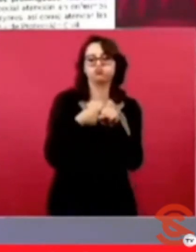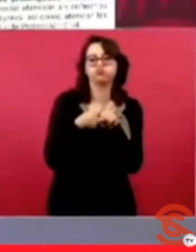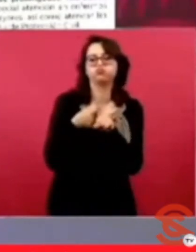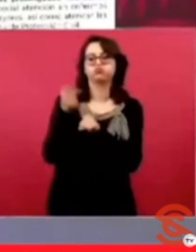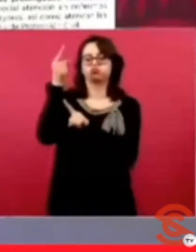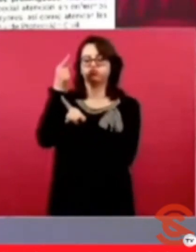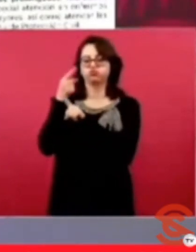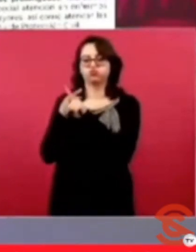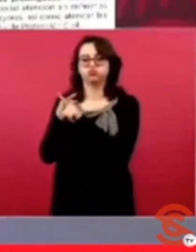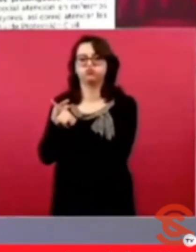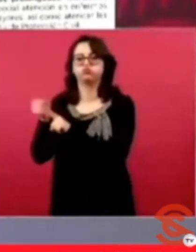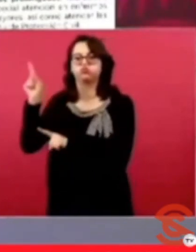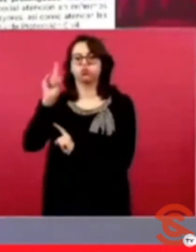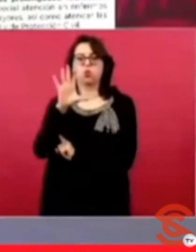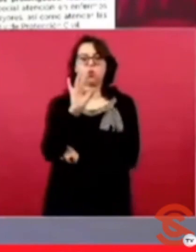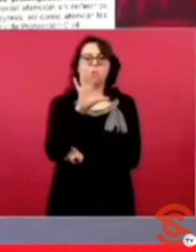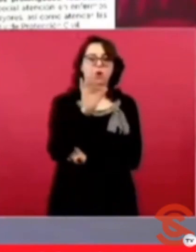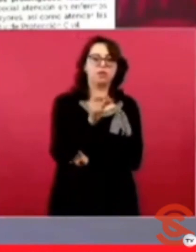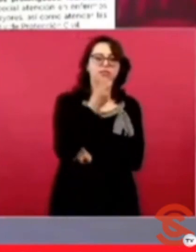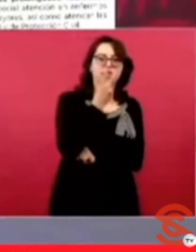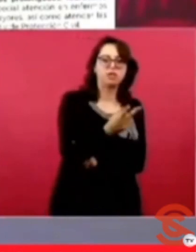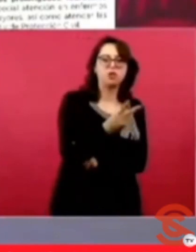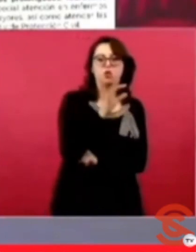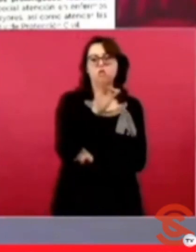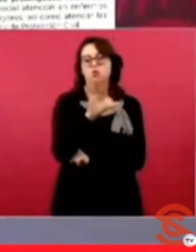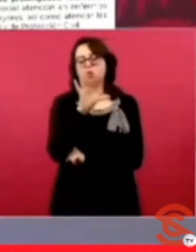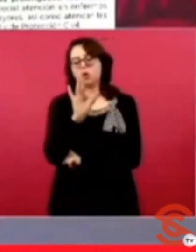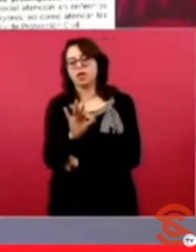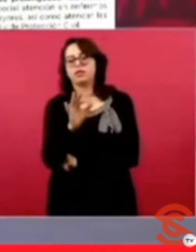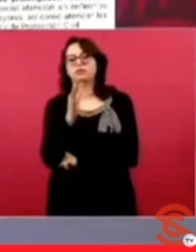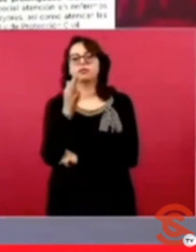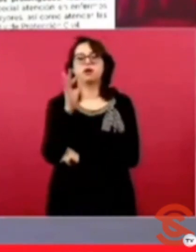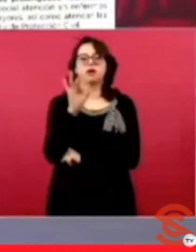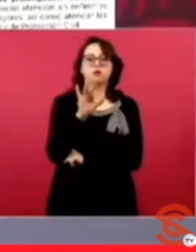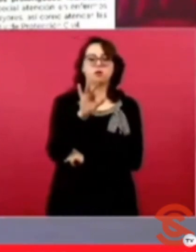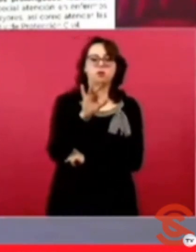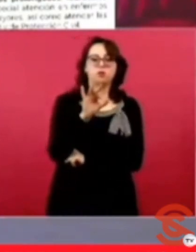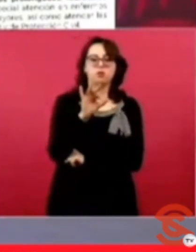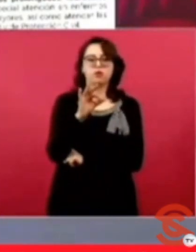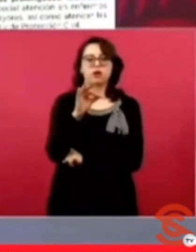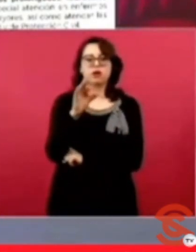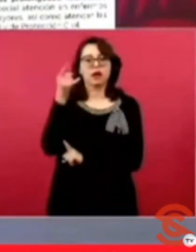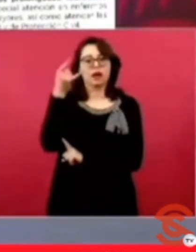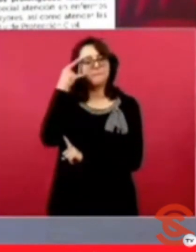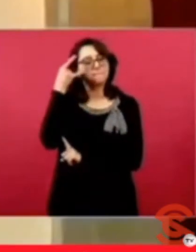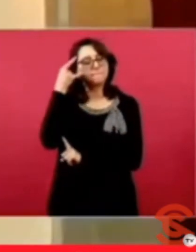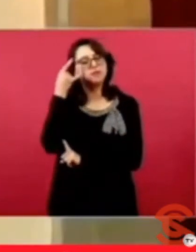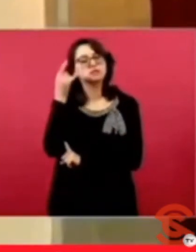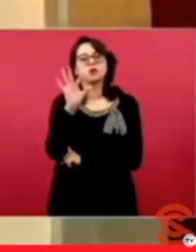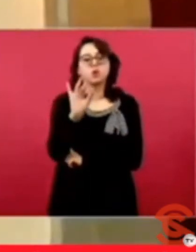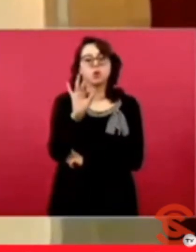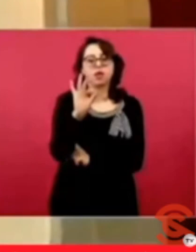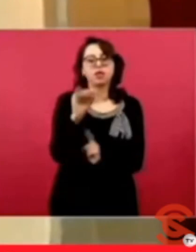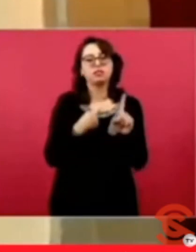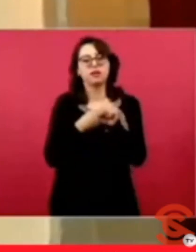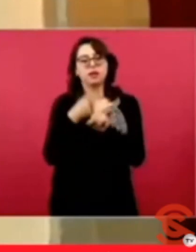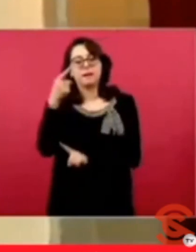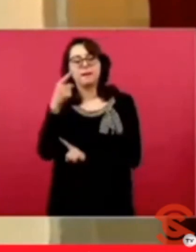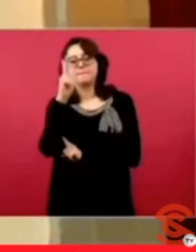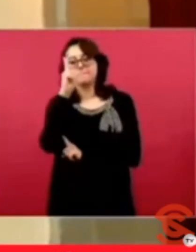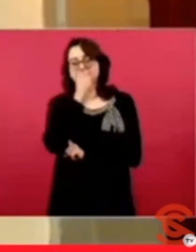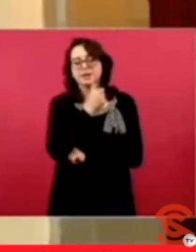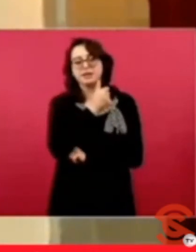Monterrey 41.2, Durango 40.2, Campeche 40,